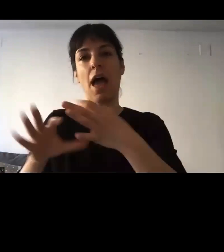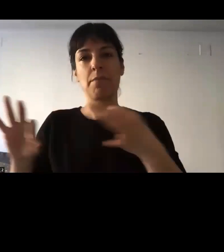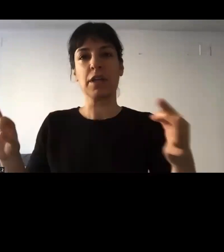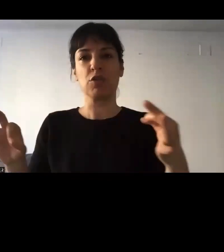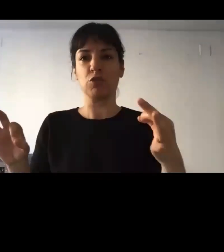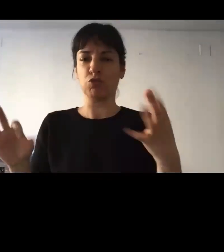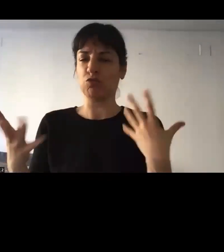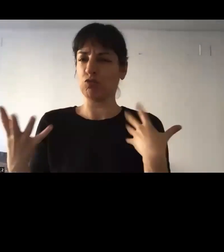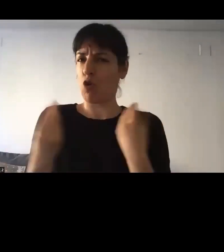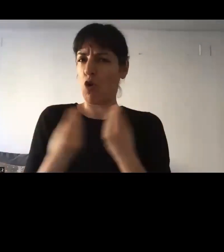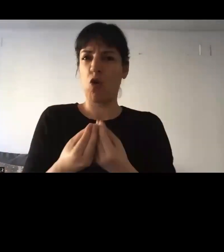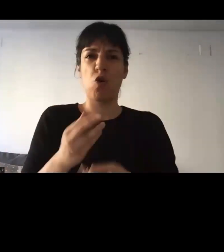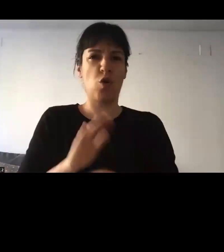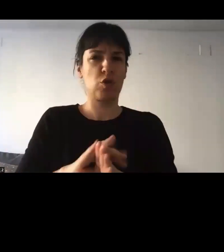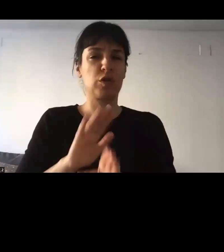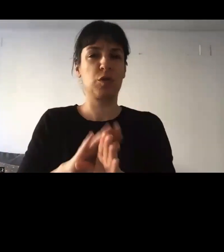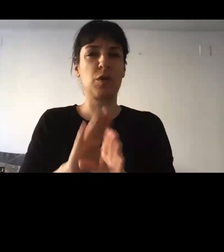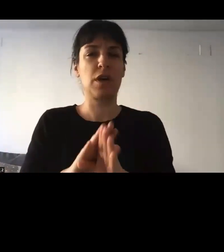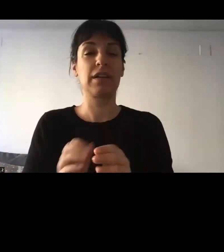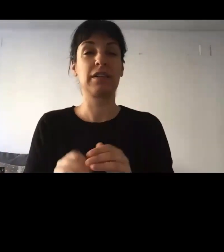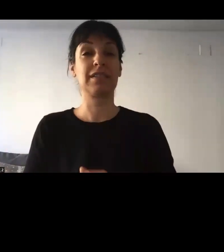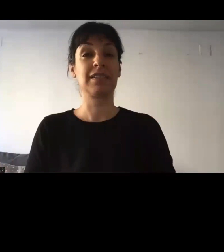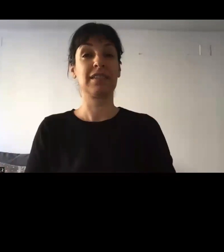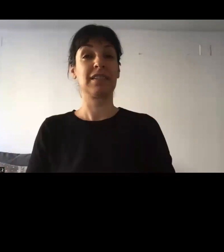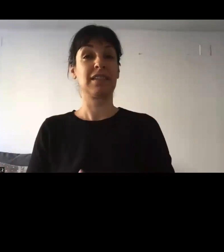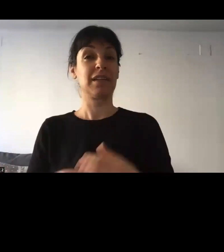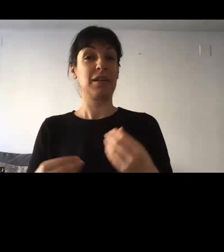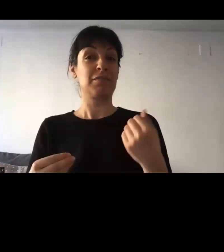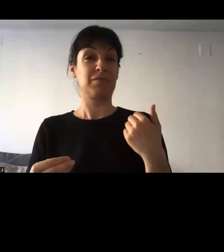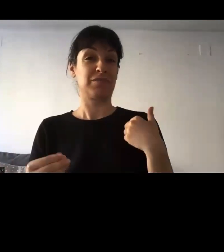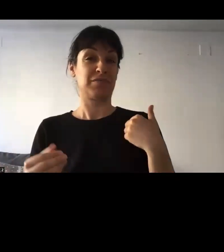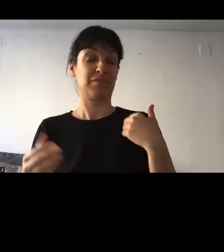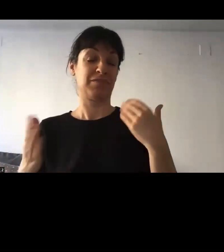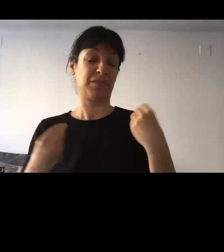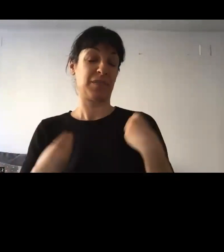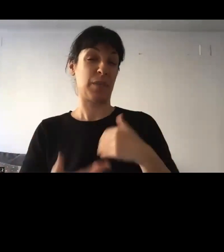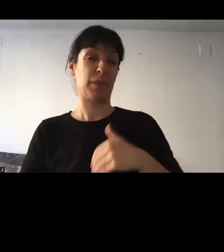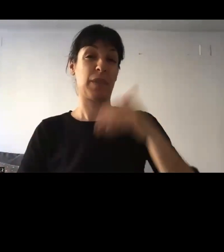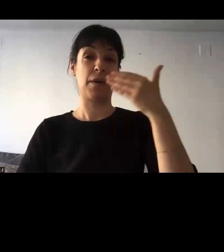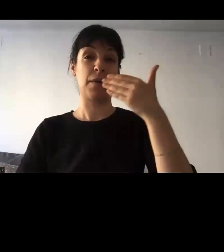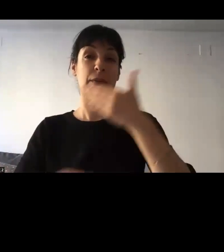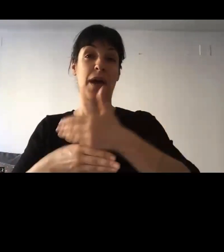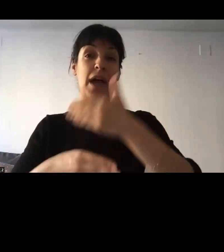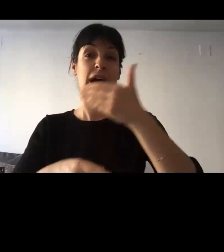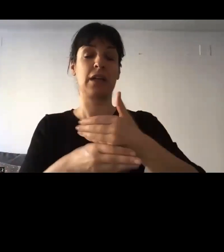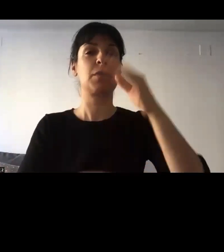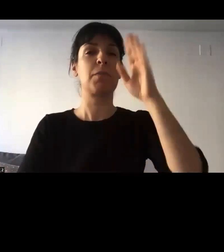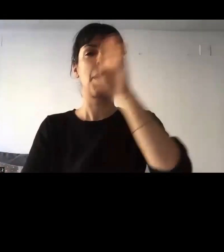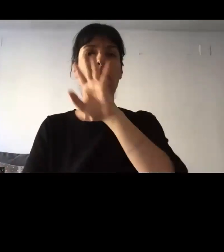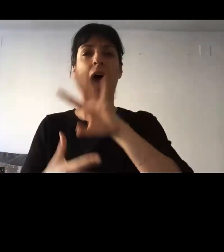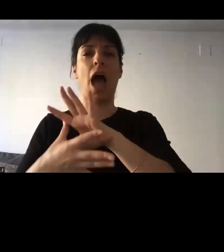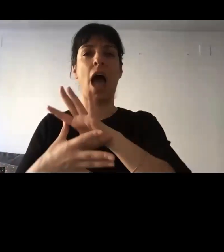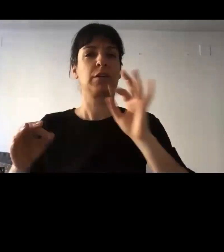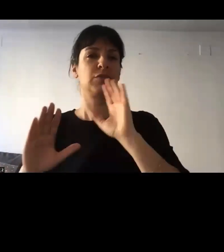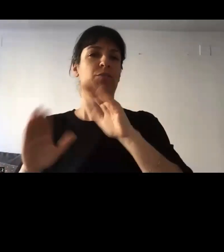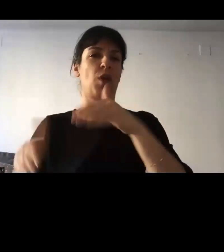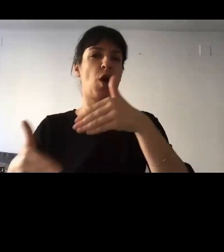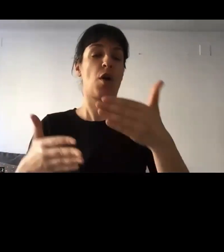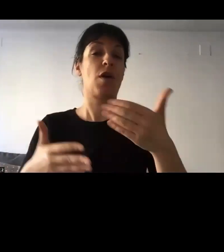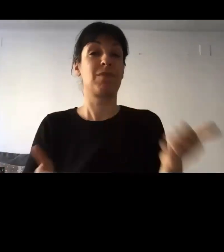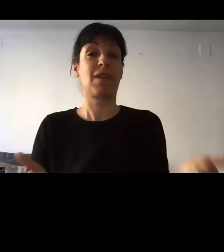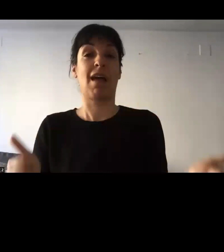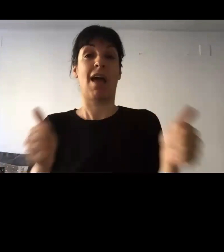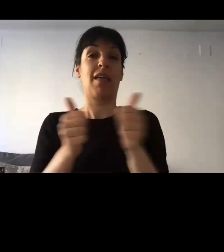conmigo, las barreras que yo he podido tener en muchos casos, ellos me las han solventado y la dependencia que yo podía tener, ellos me han